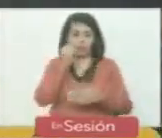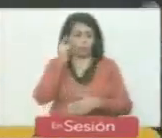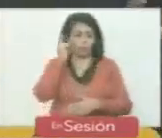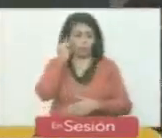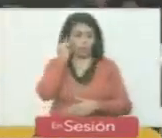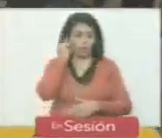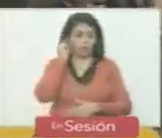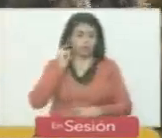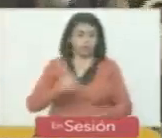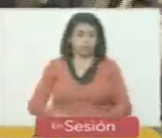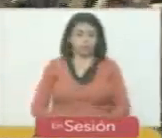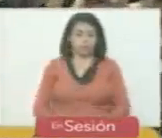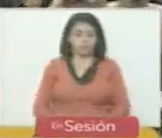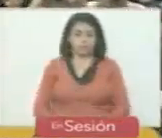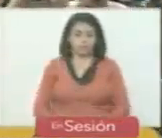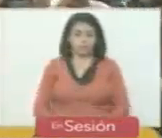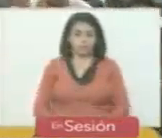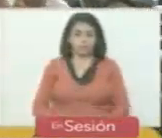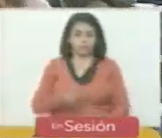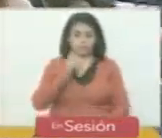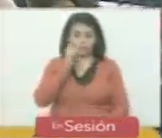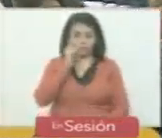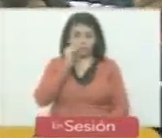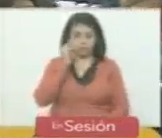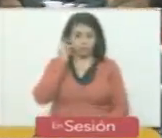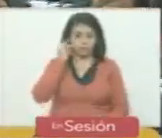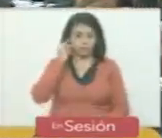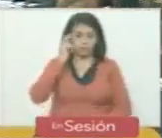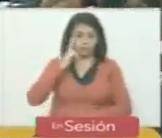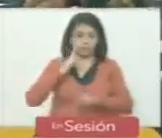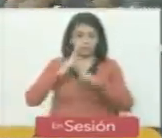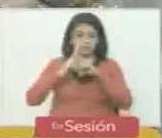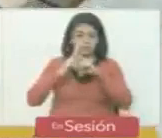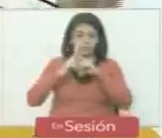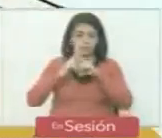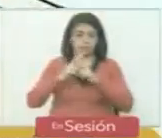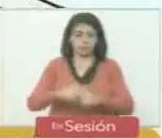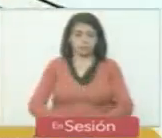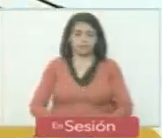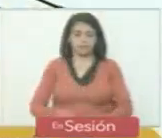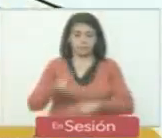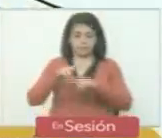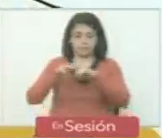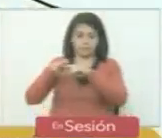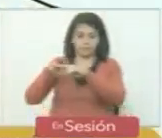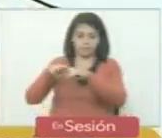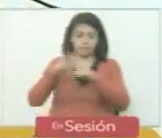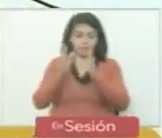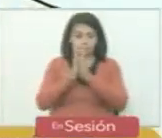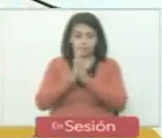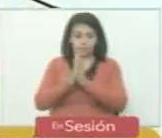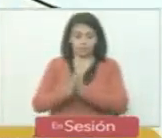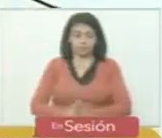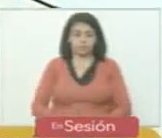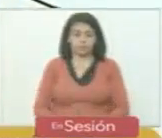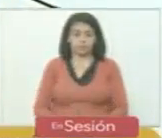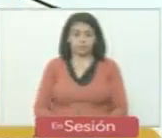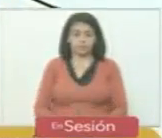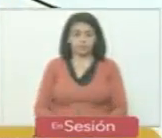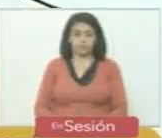mujeres, damas y caballeros del honor. Tomen asiento, por favor.